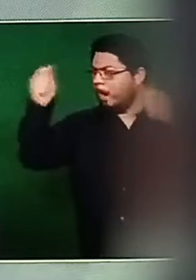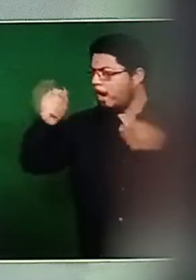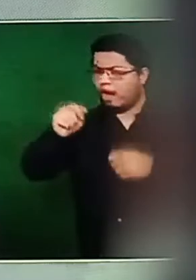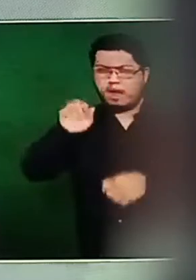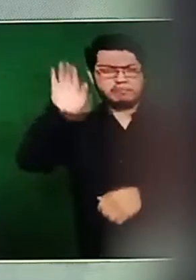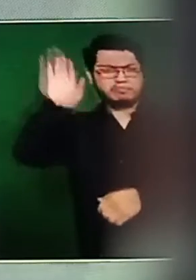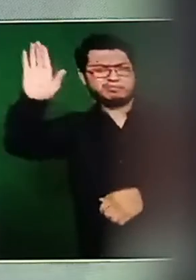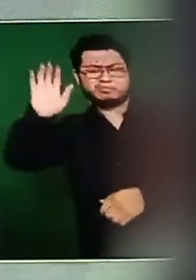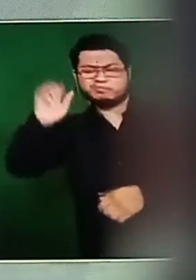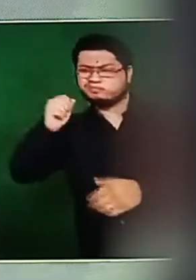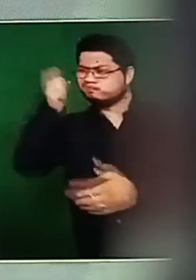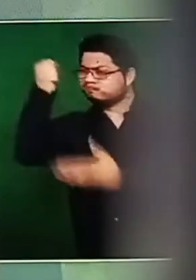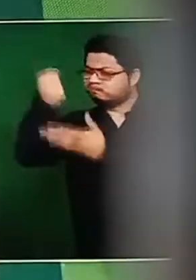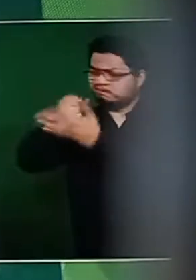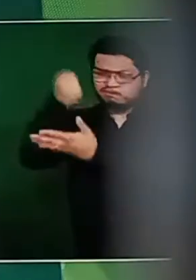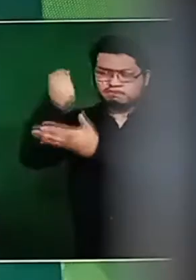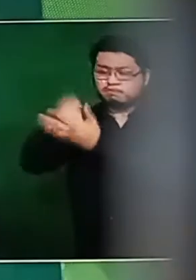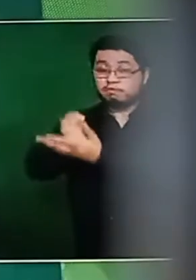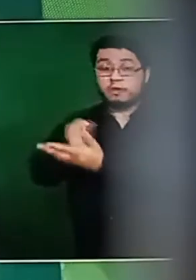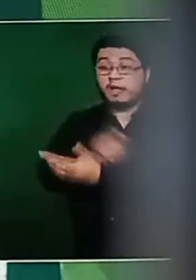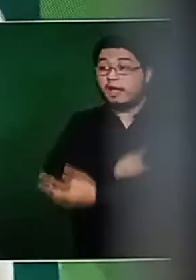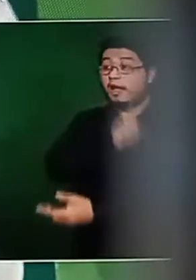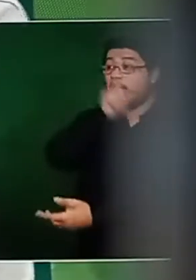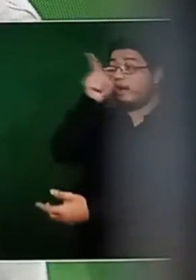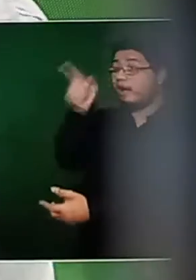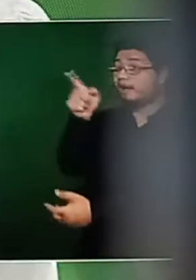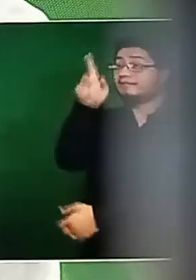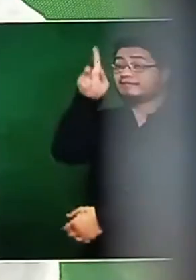la impugnación hasta el Tribunal